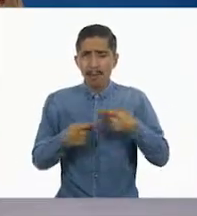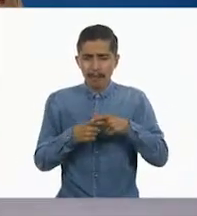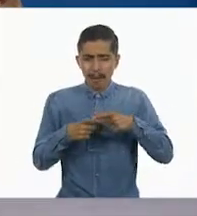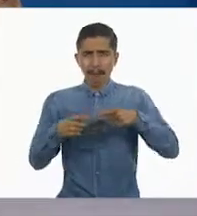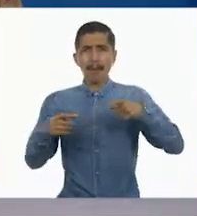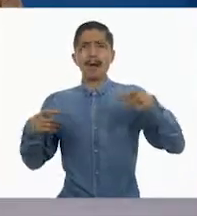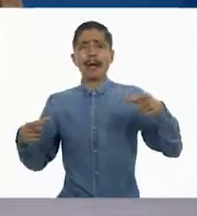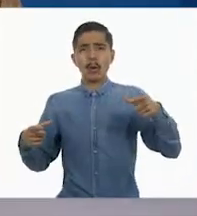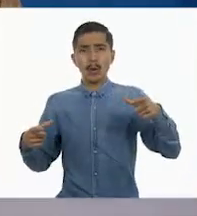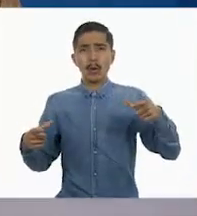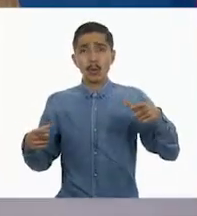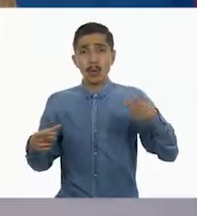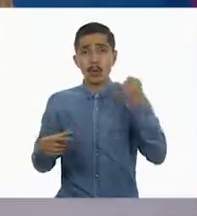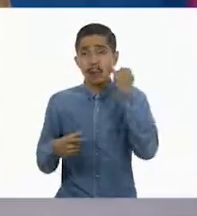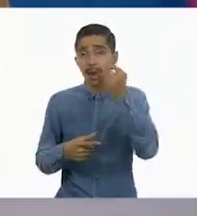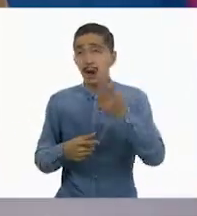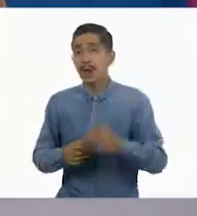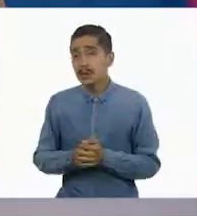Pues